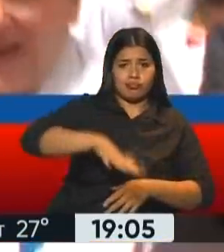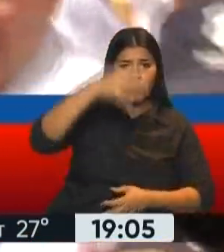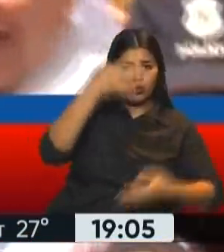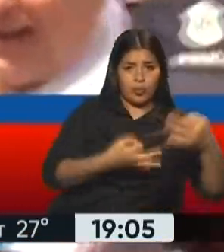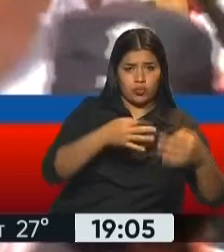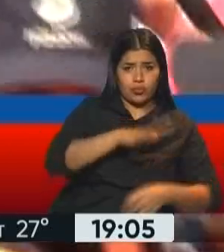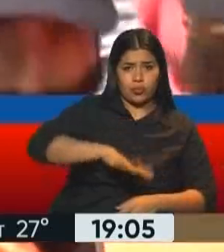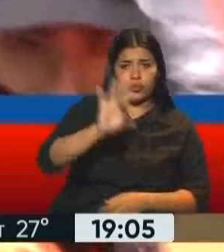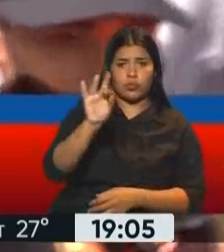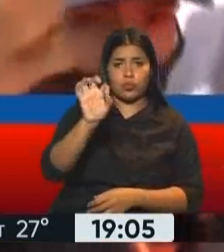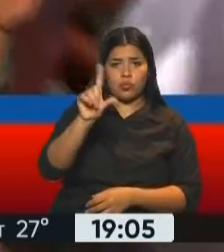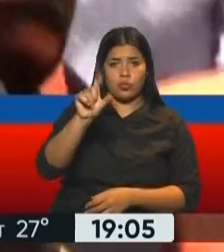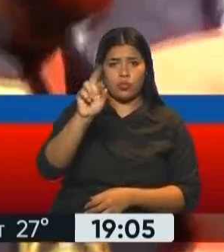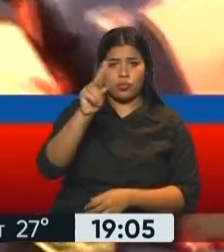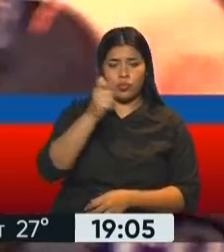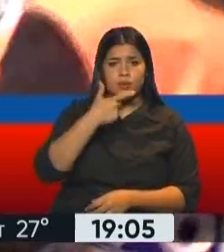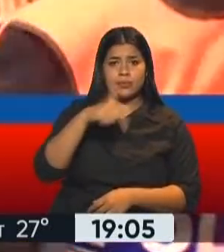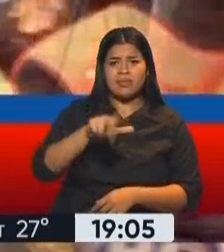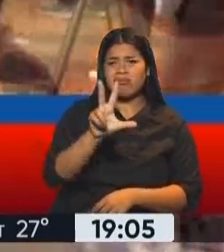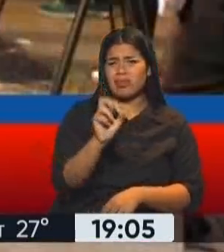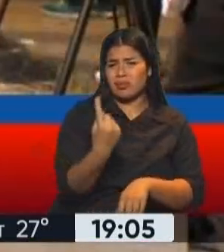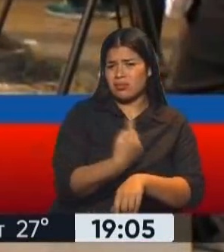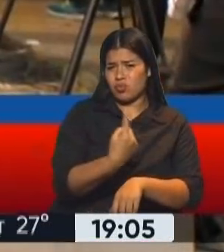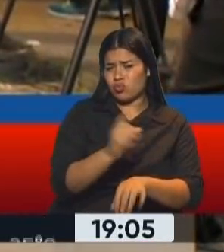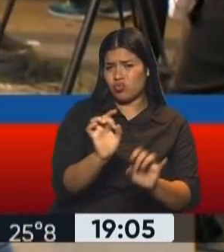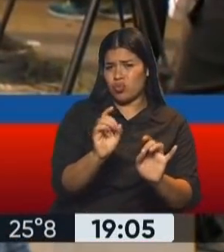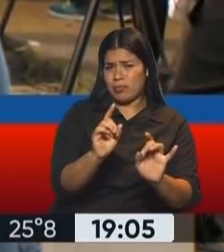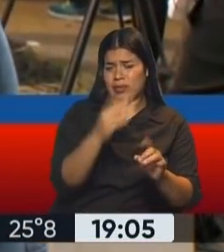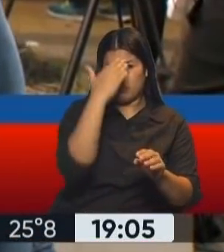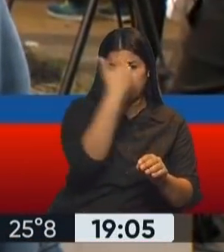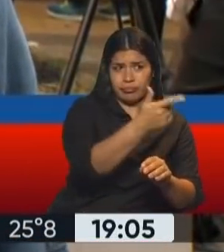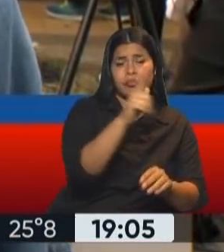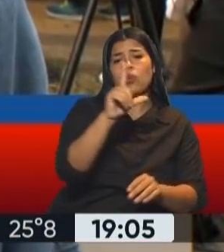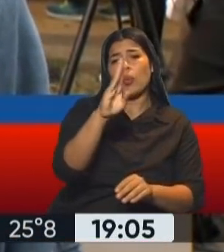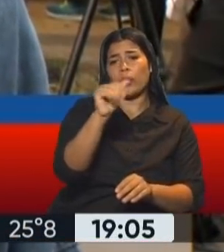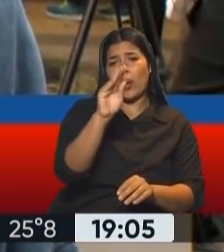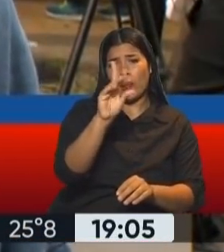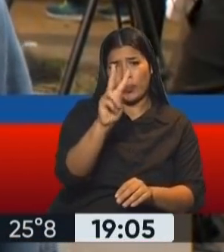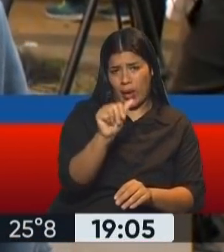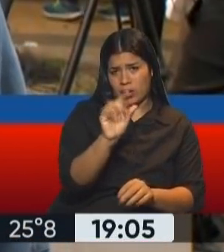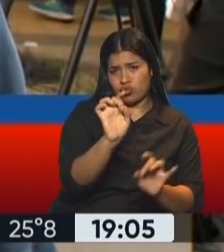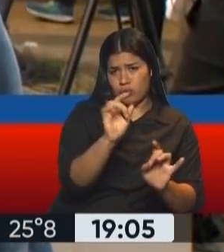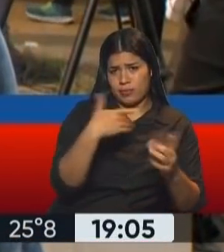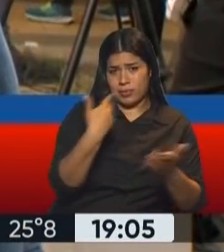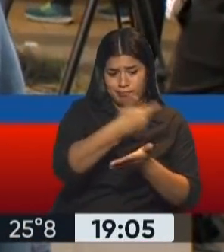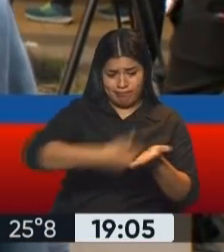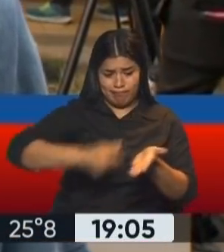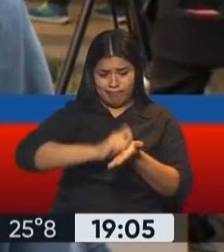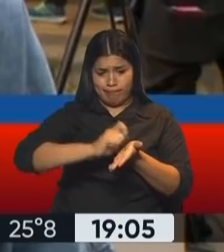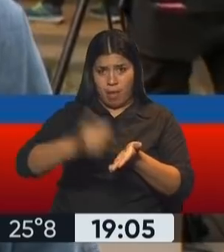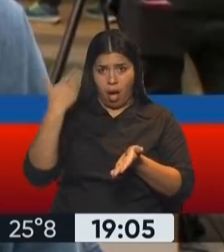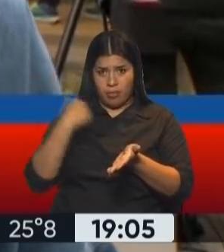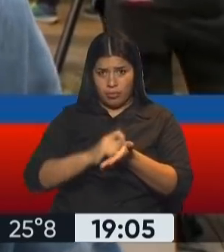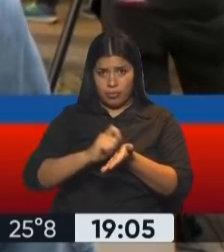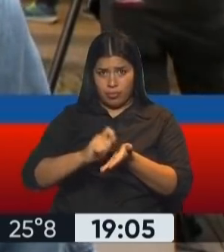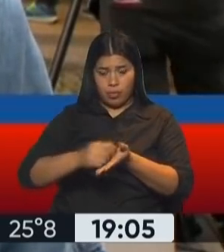de Dolores. Aquí estuvo 30 minutos delante del juez Martín Baba, a quien le presentó un escrito.